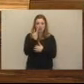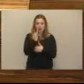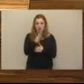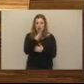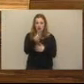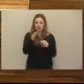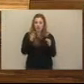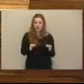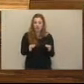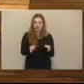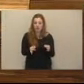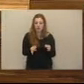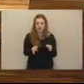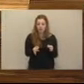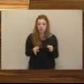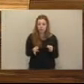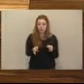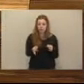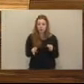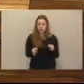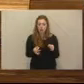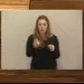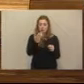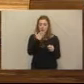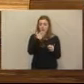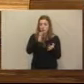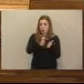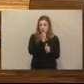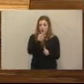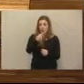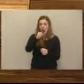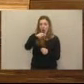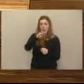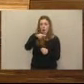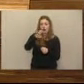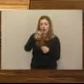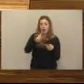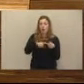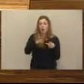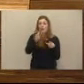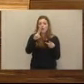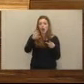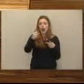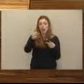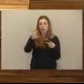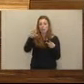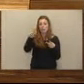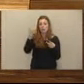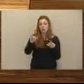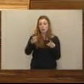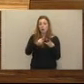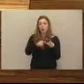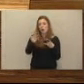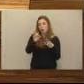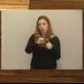hacer un queso de cabrales, un gamoneo, un fogalpitu o una sidra. Y si nuestra comunidad autónoma se le ocurre intentar